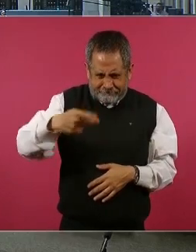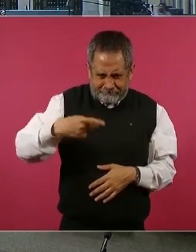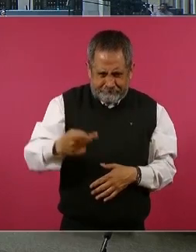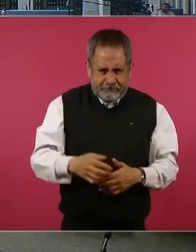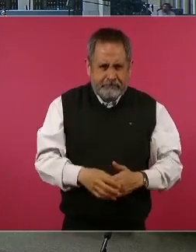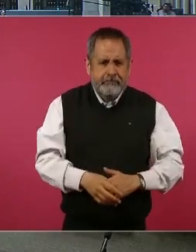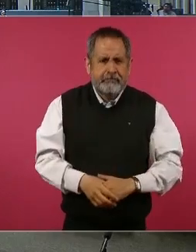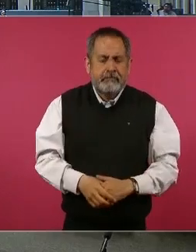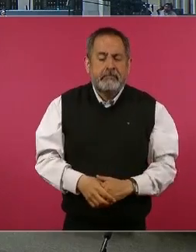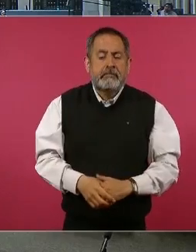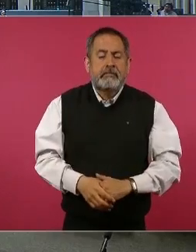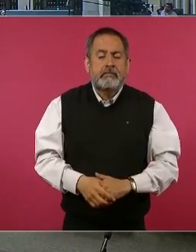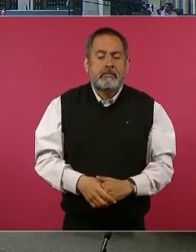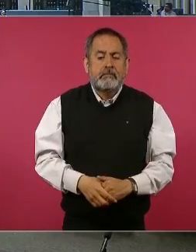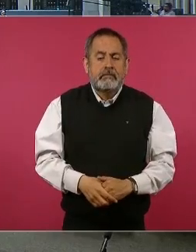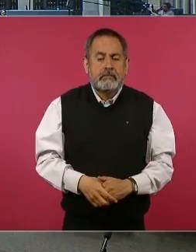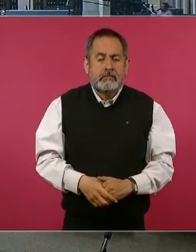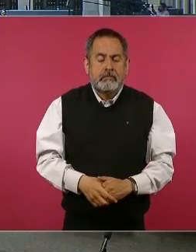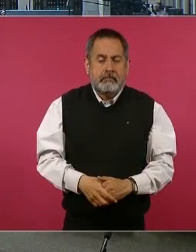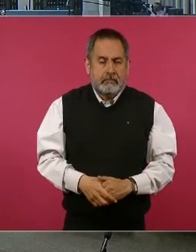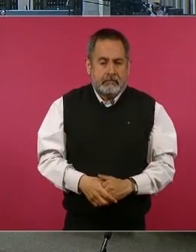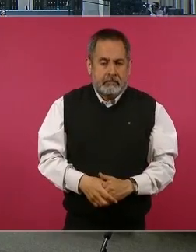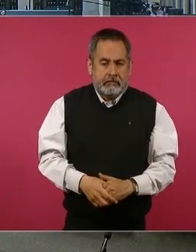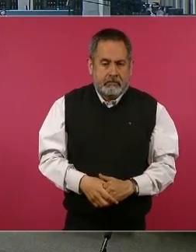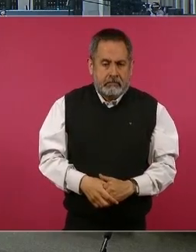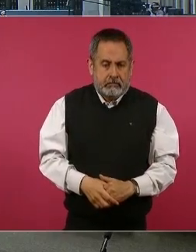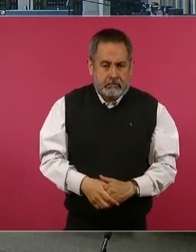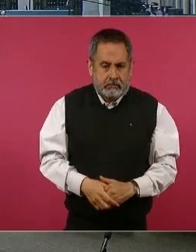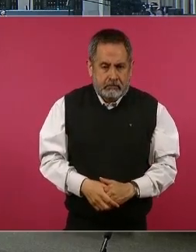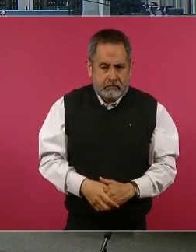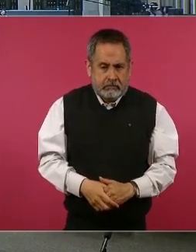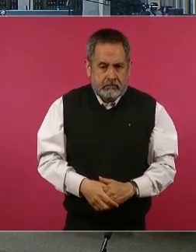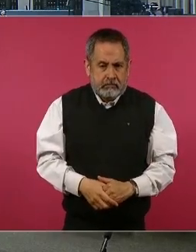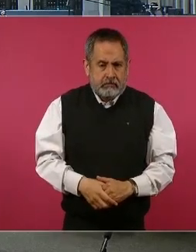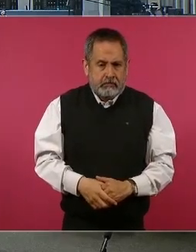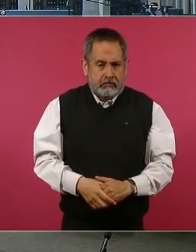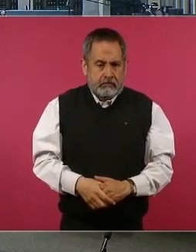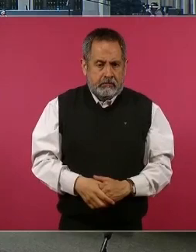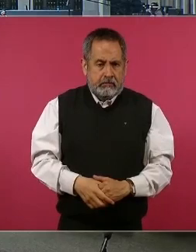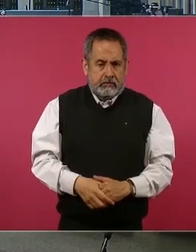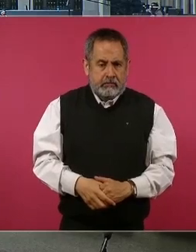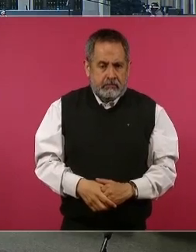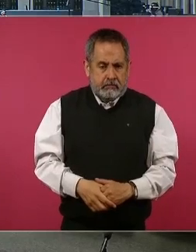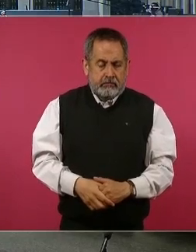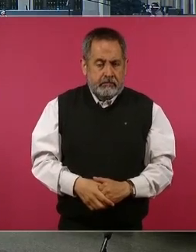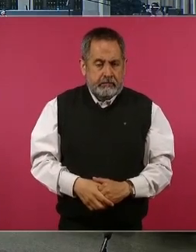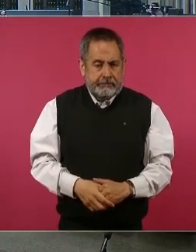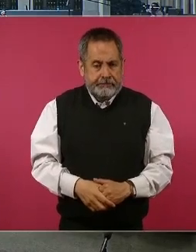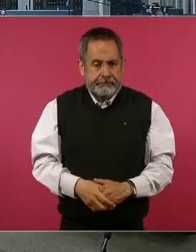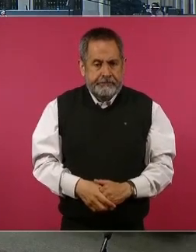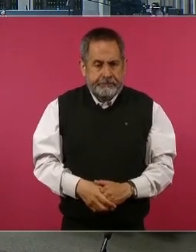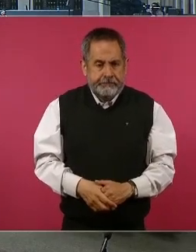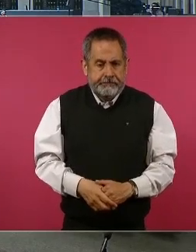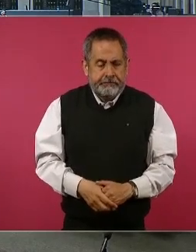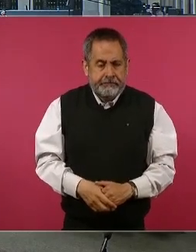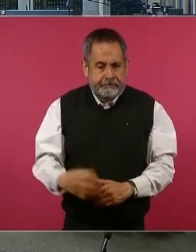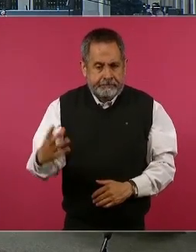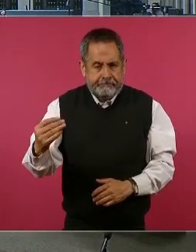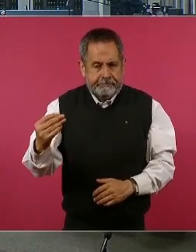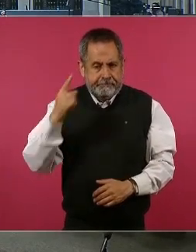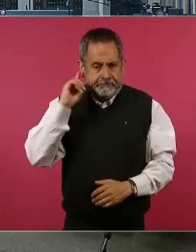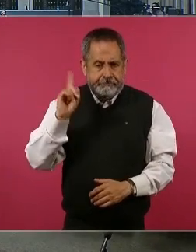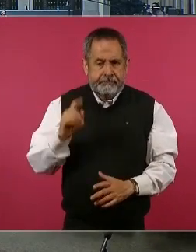inició un proceso de consulta, que usted y la presidenta electa pactaron un proceso de consulta. Le quiero preguntar